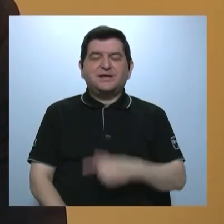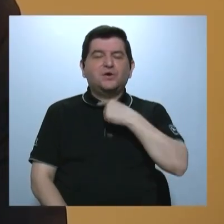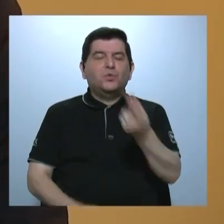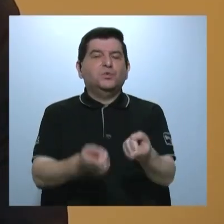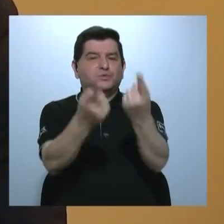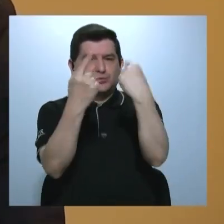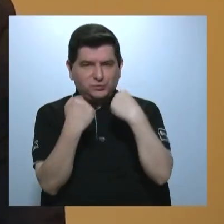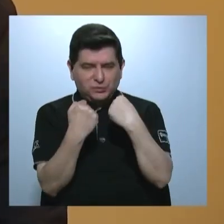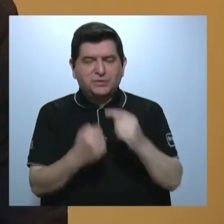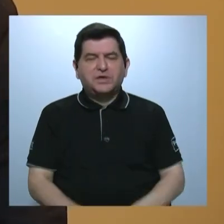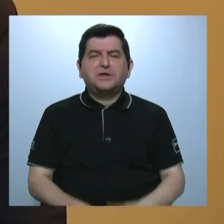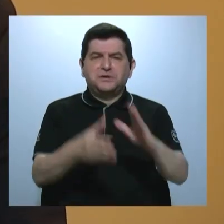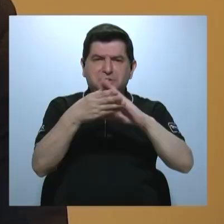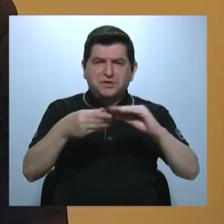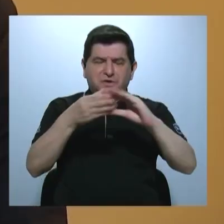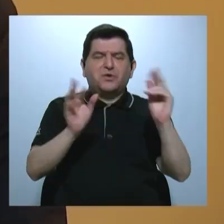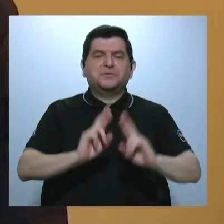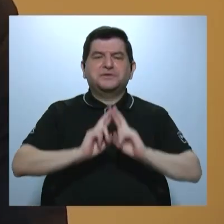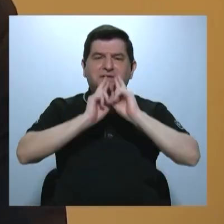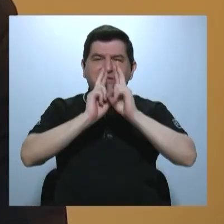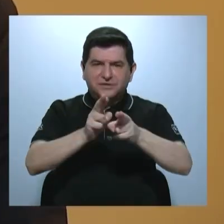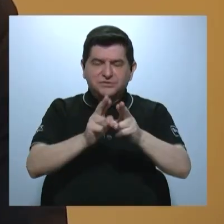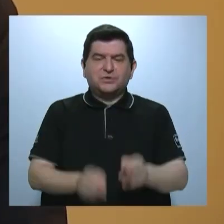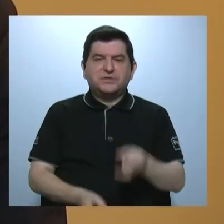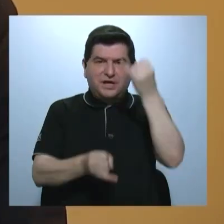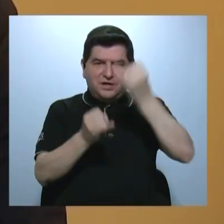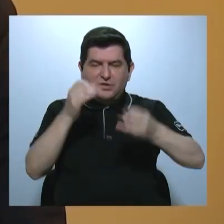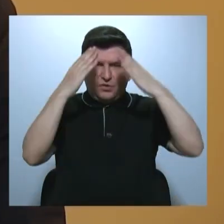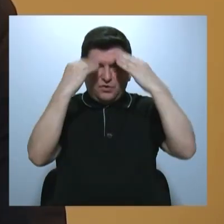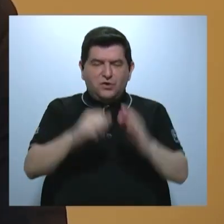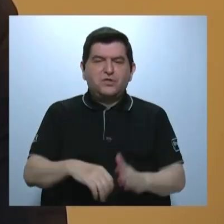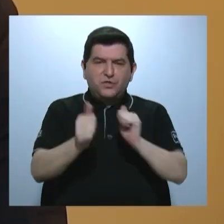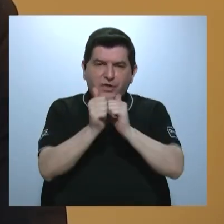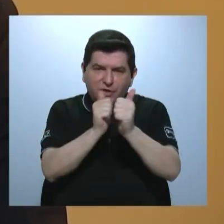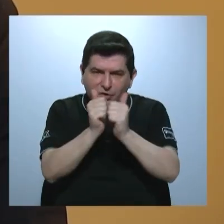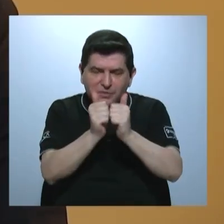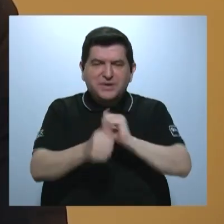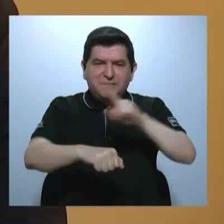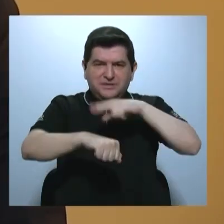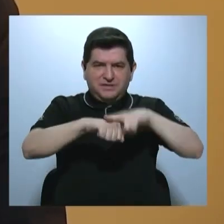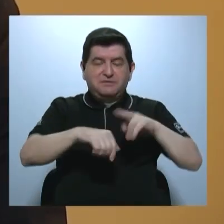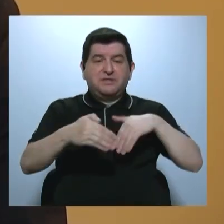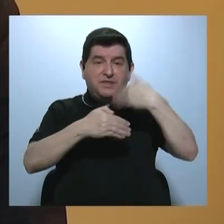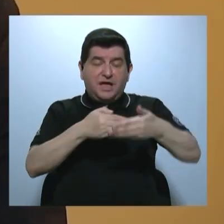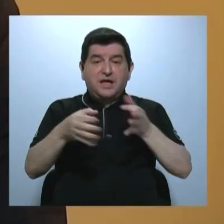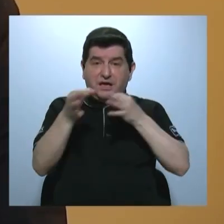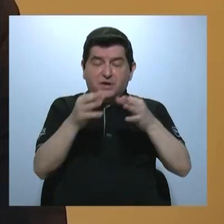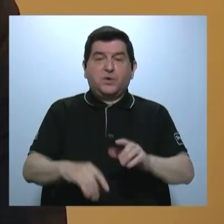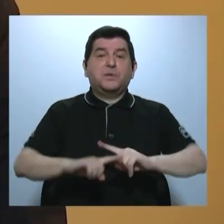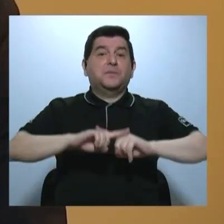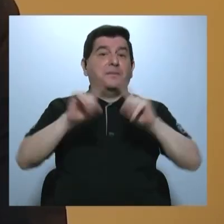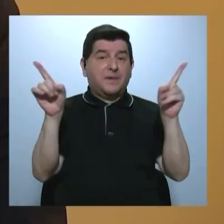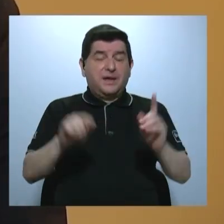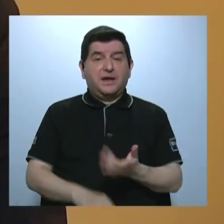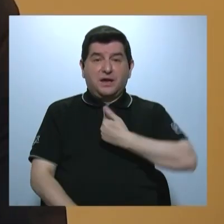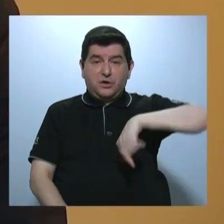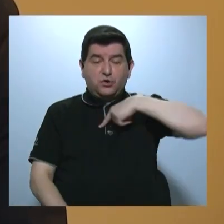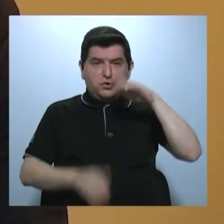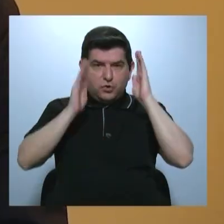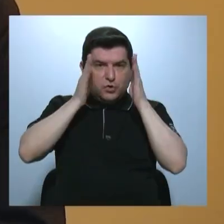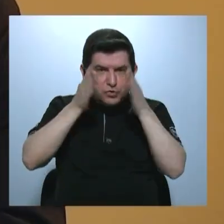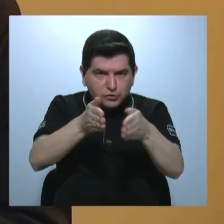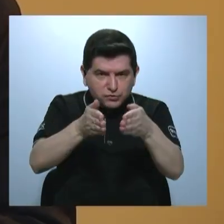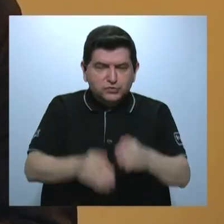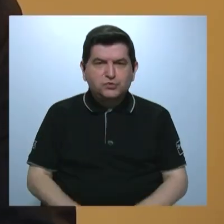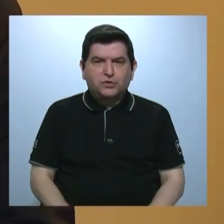acá y comentar algunos de los resultados de nuestro último informe de competitividad nacional, que ya ahorita podemos comentar, pero efectivamente nosotros nos enfocamos en un